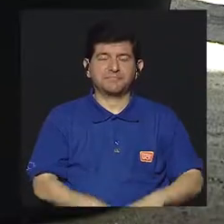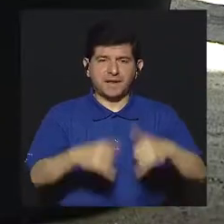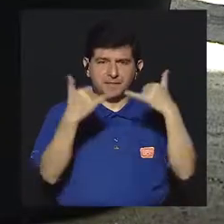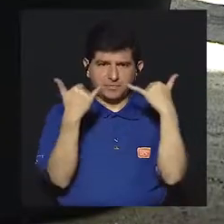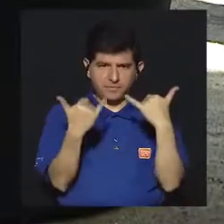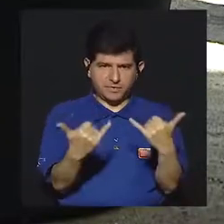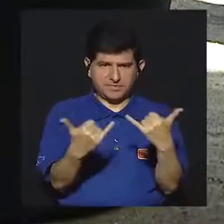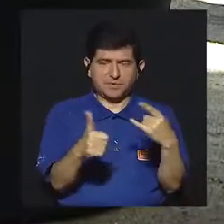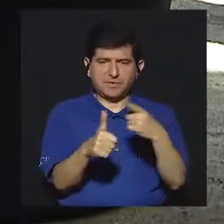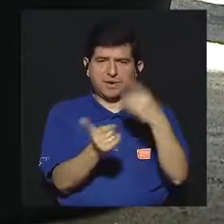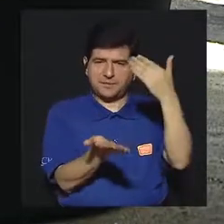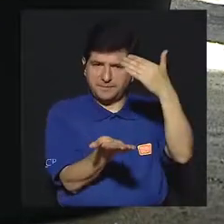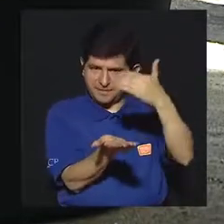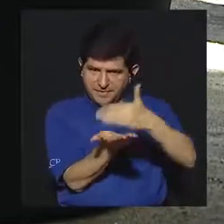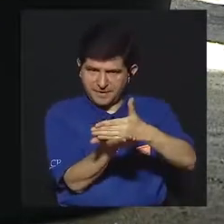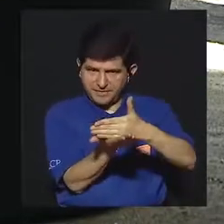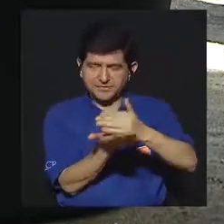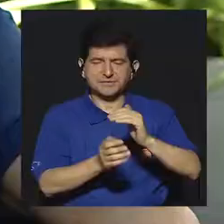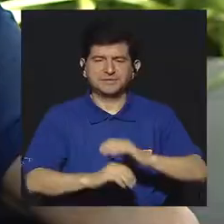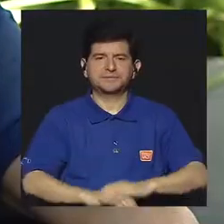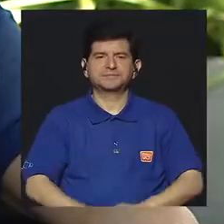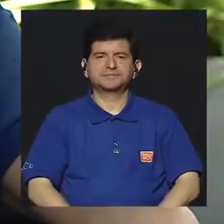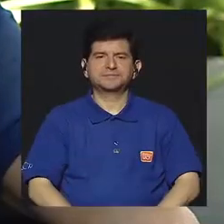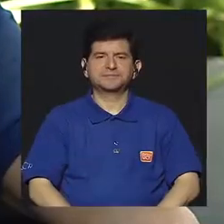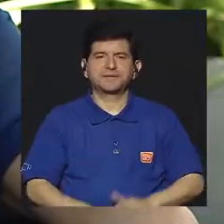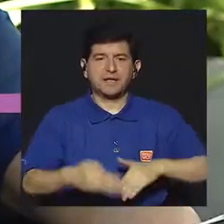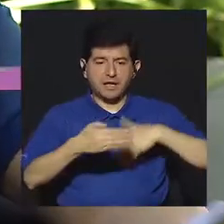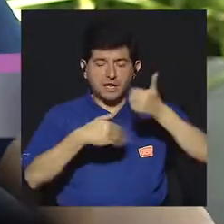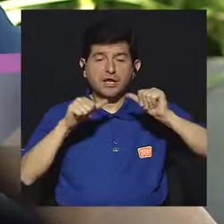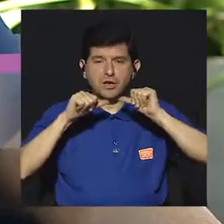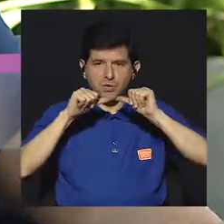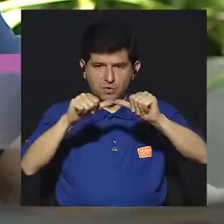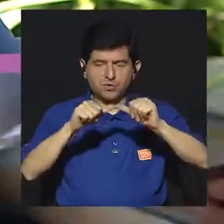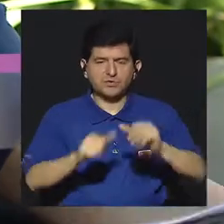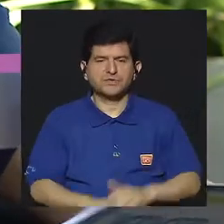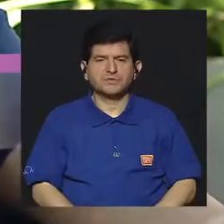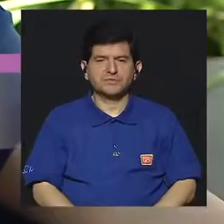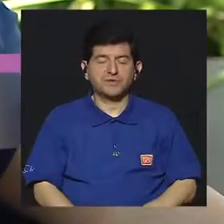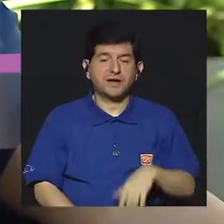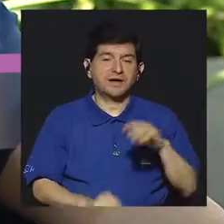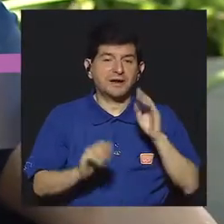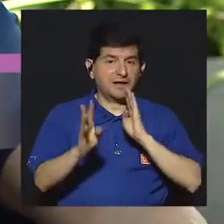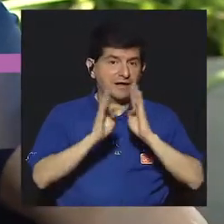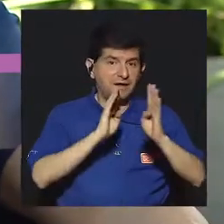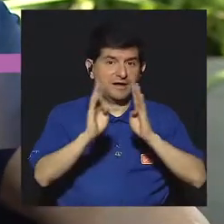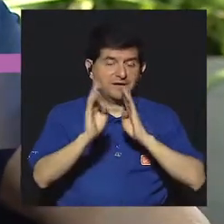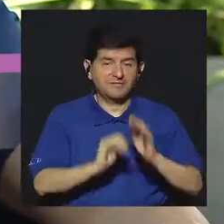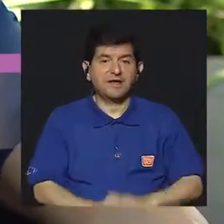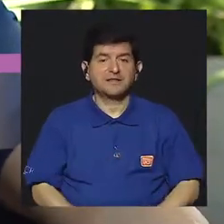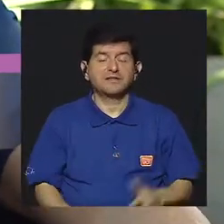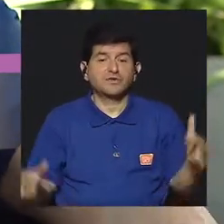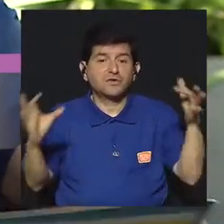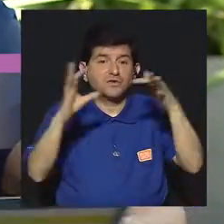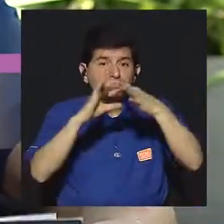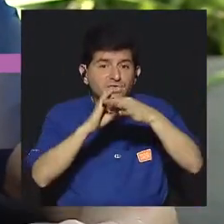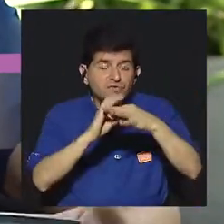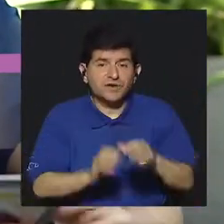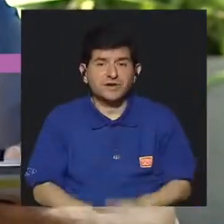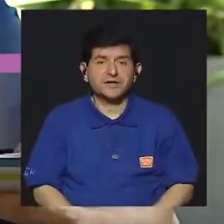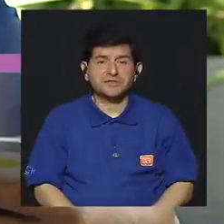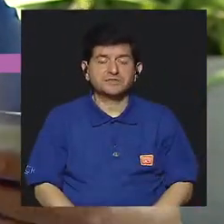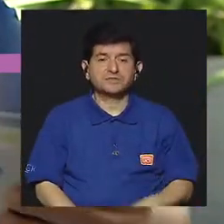Bueno, vamos a hacer pues una pausa en este momento y vamos a regresar pues siguiendo, y vamos a seguir conversando acerca